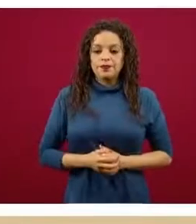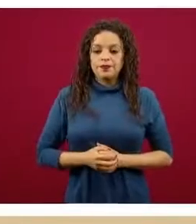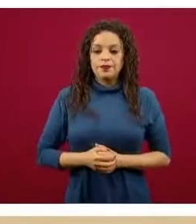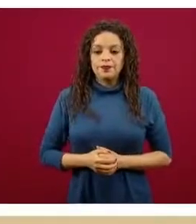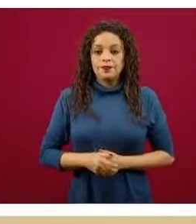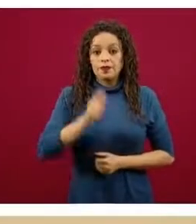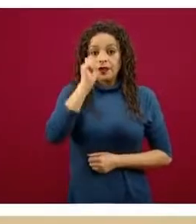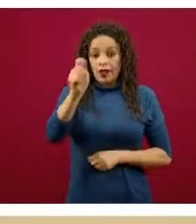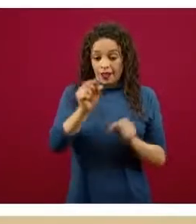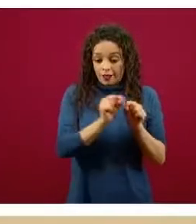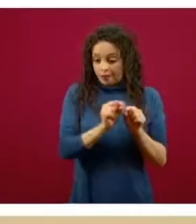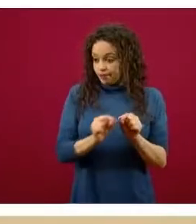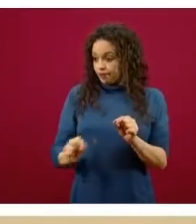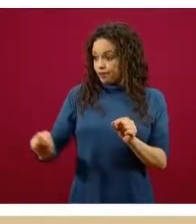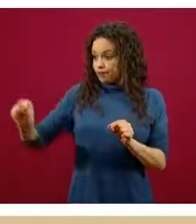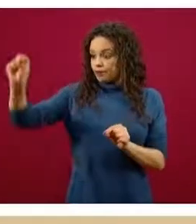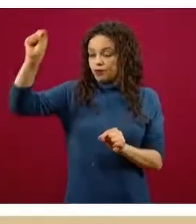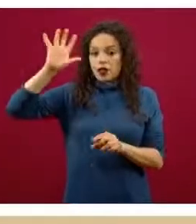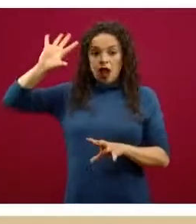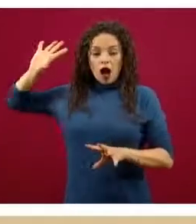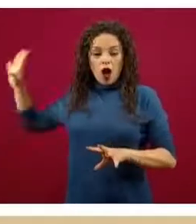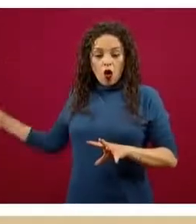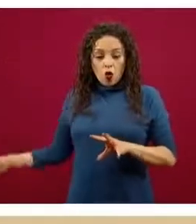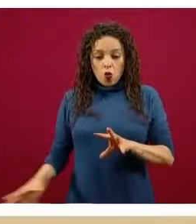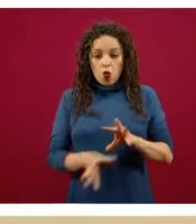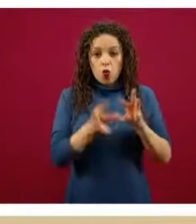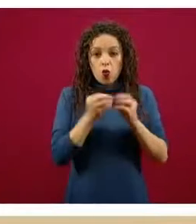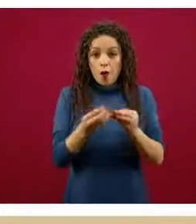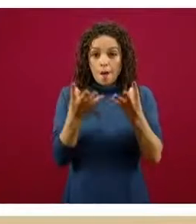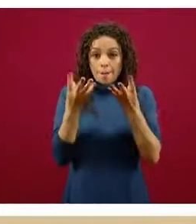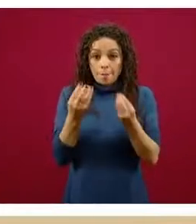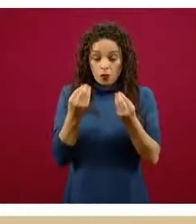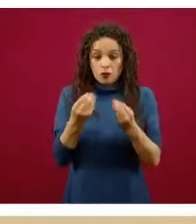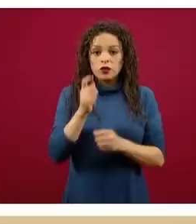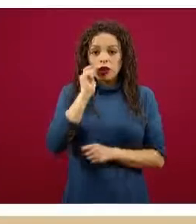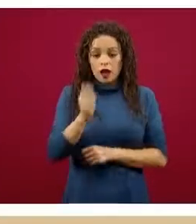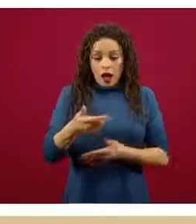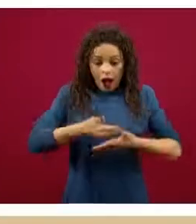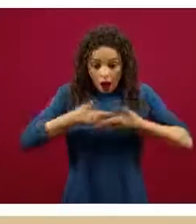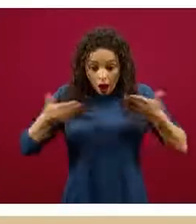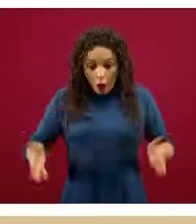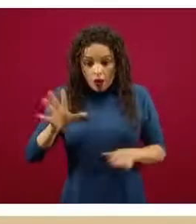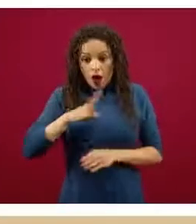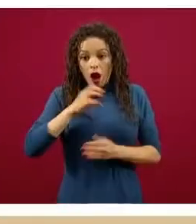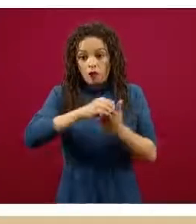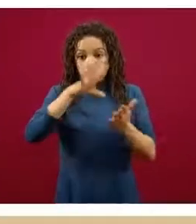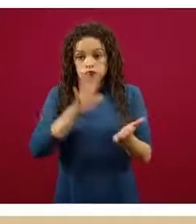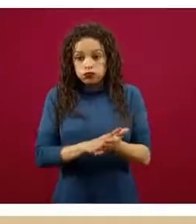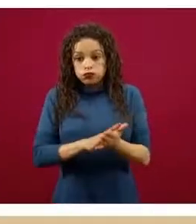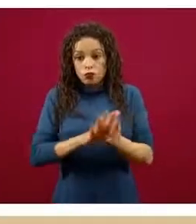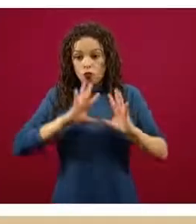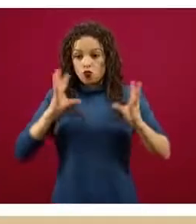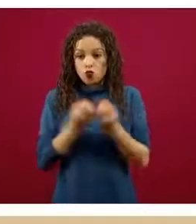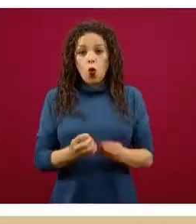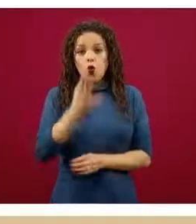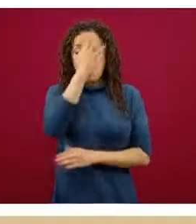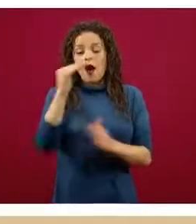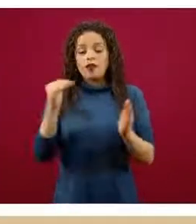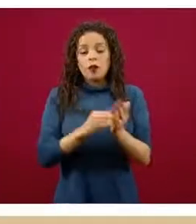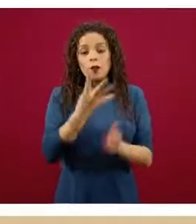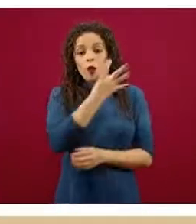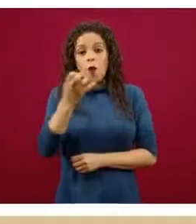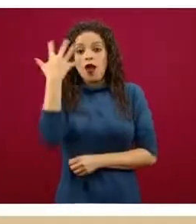La curva epidémica de casos acumulados, actualmente se han confirmado un total de